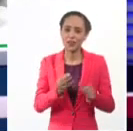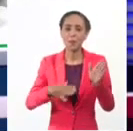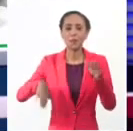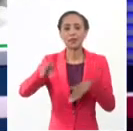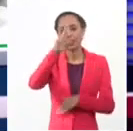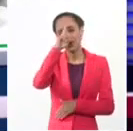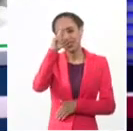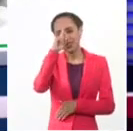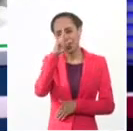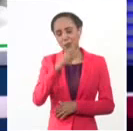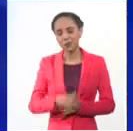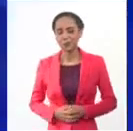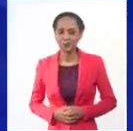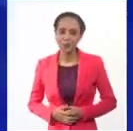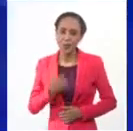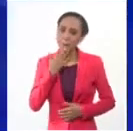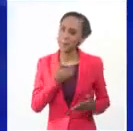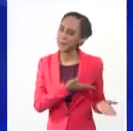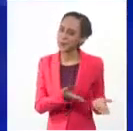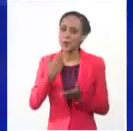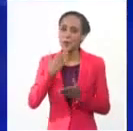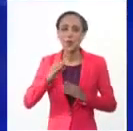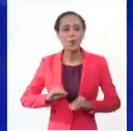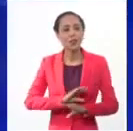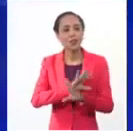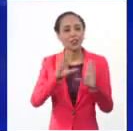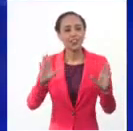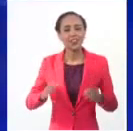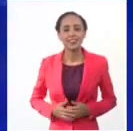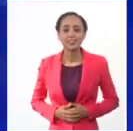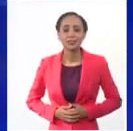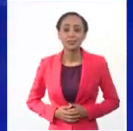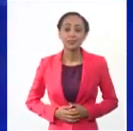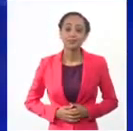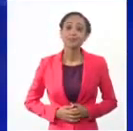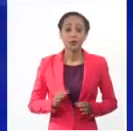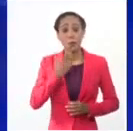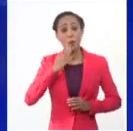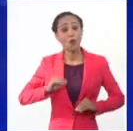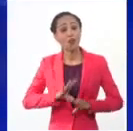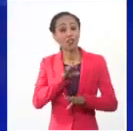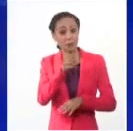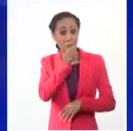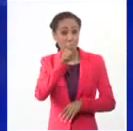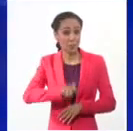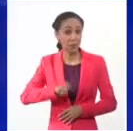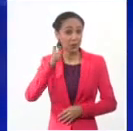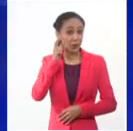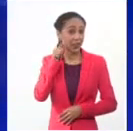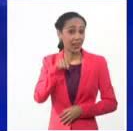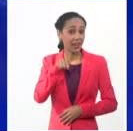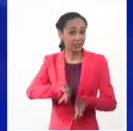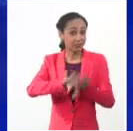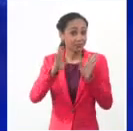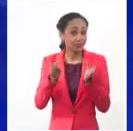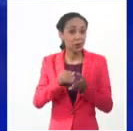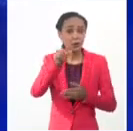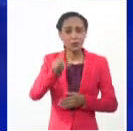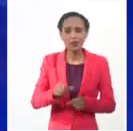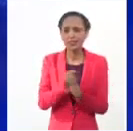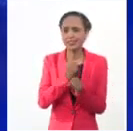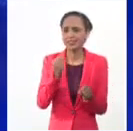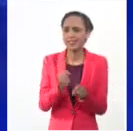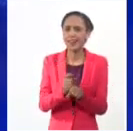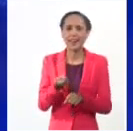Salud Pública. Doctor, bienvenido, buenos días. Muy buenos días, Gisela, a ti, a todo el equipo radio, televisión que